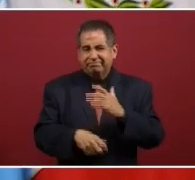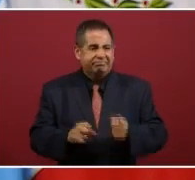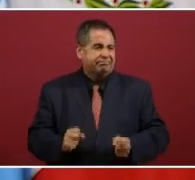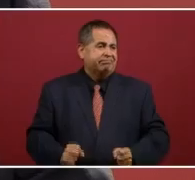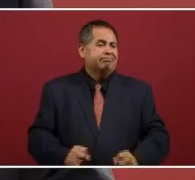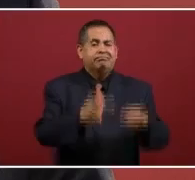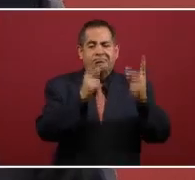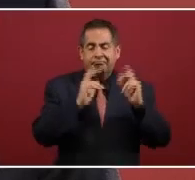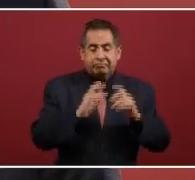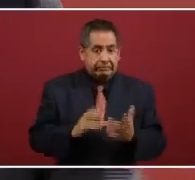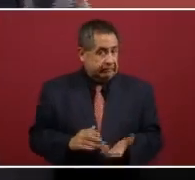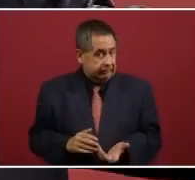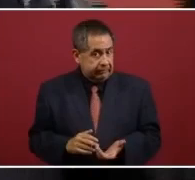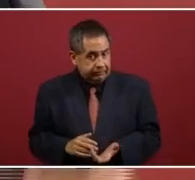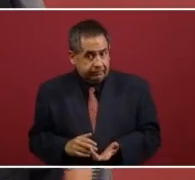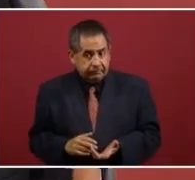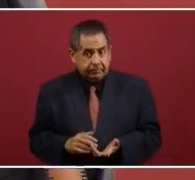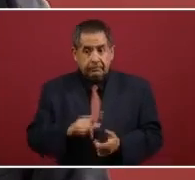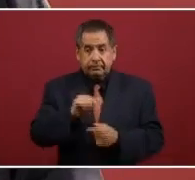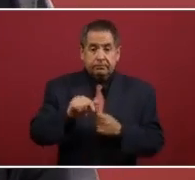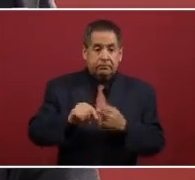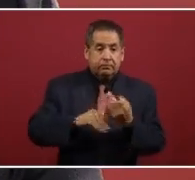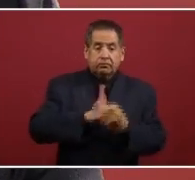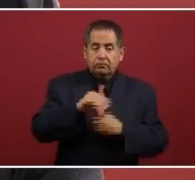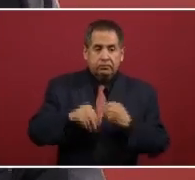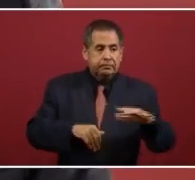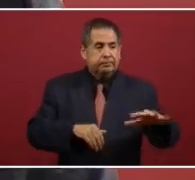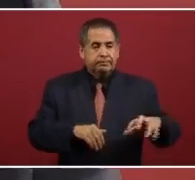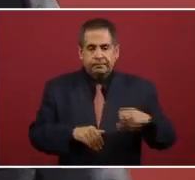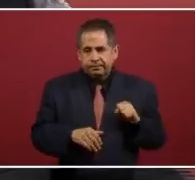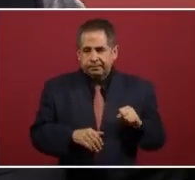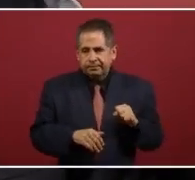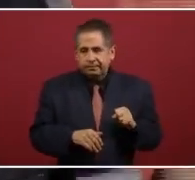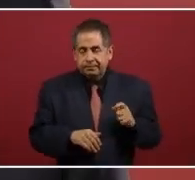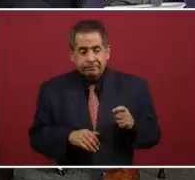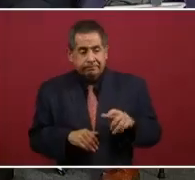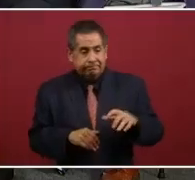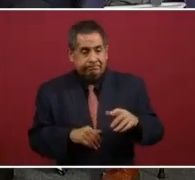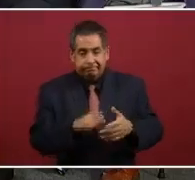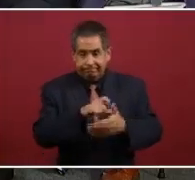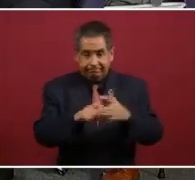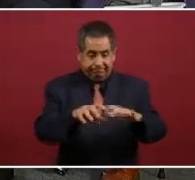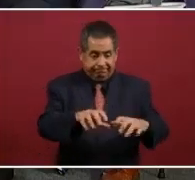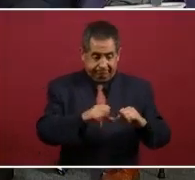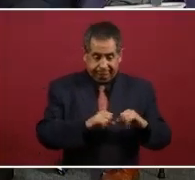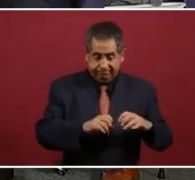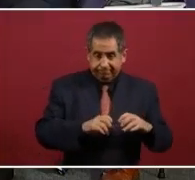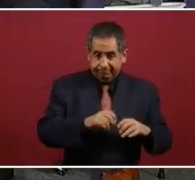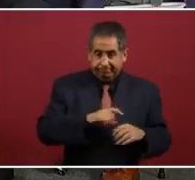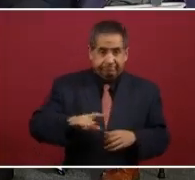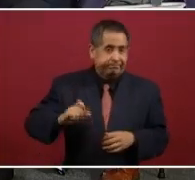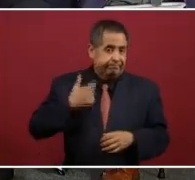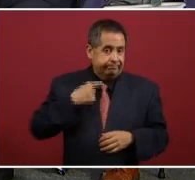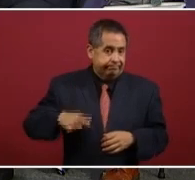y luego la compraron. Nada más que en la compra